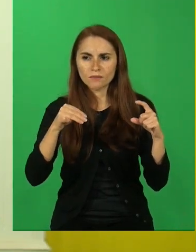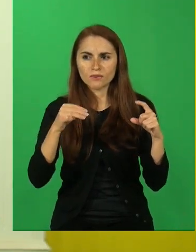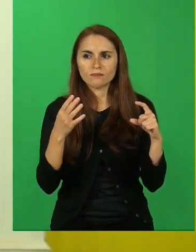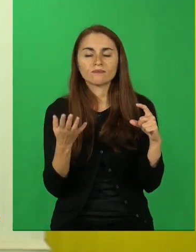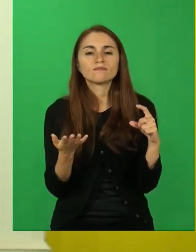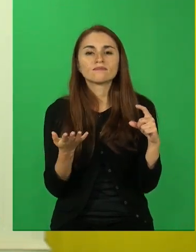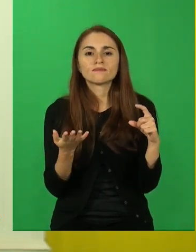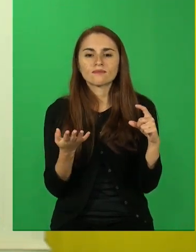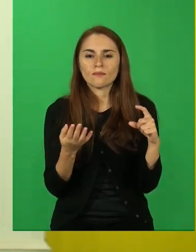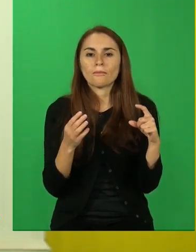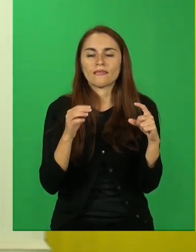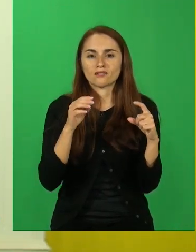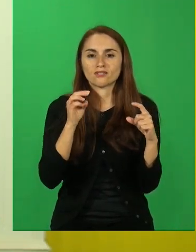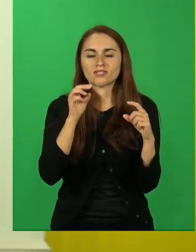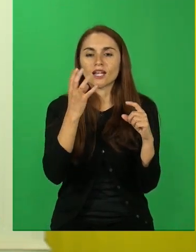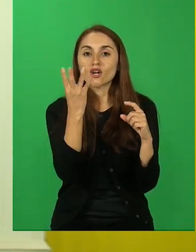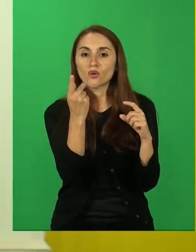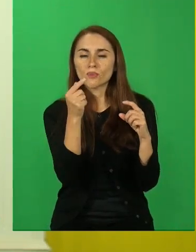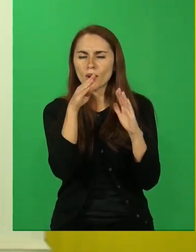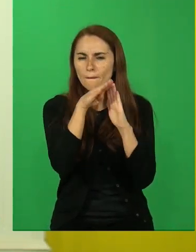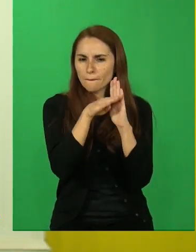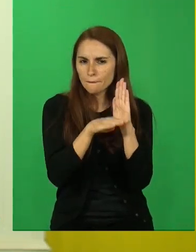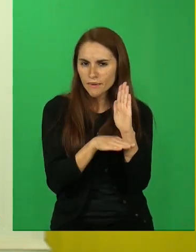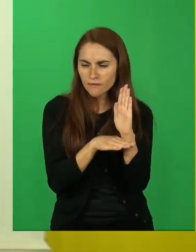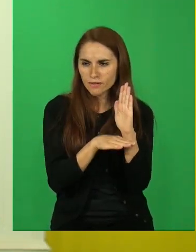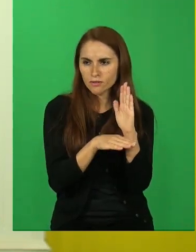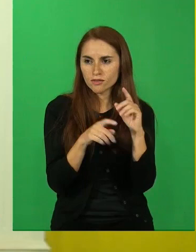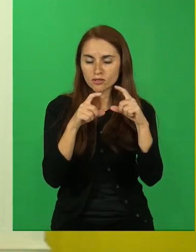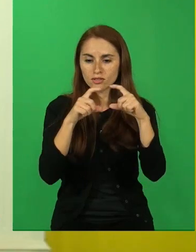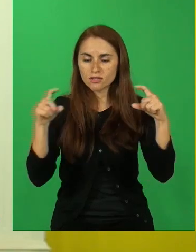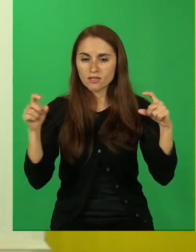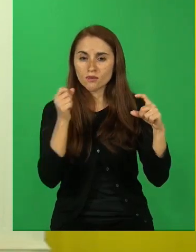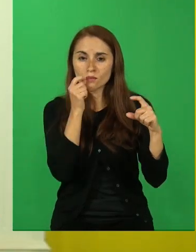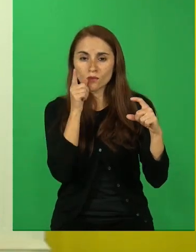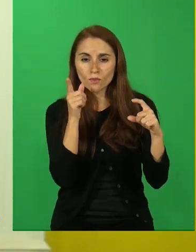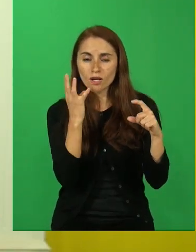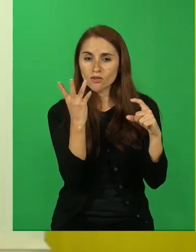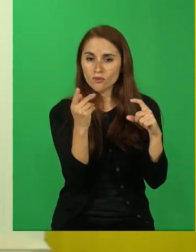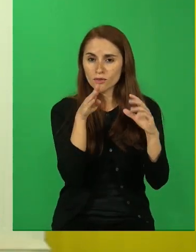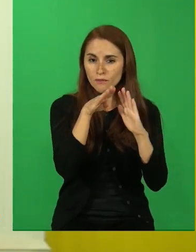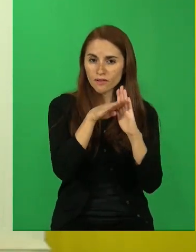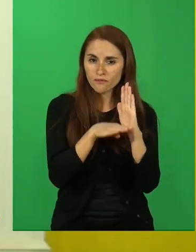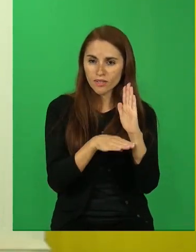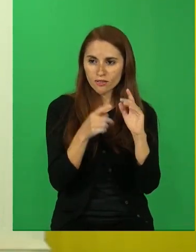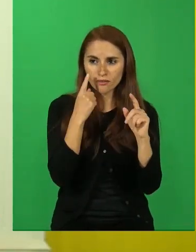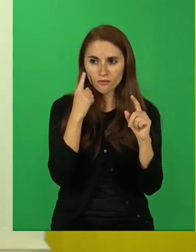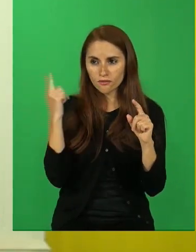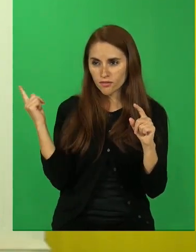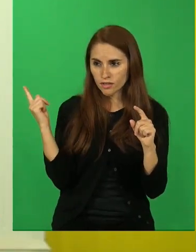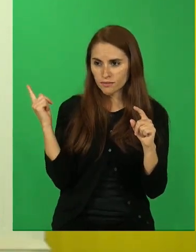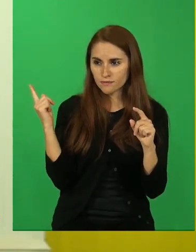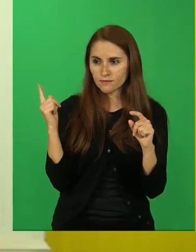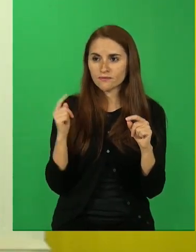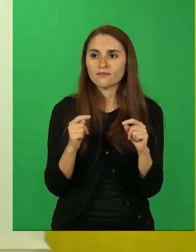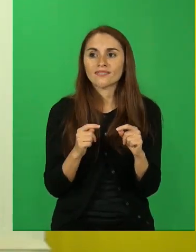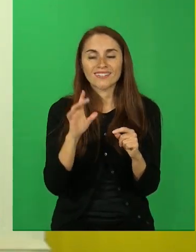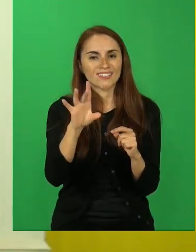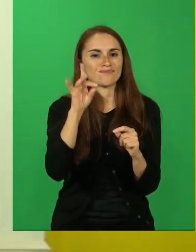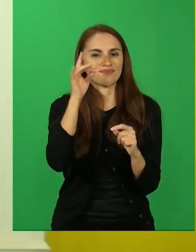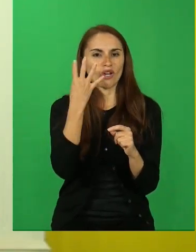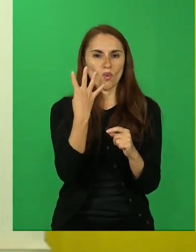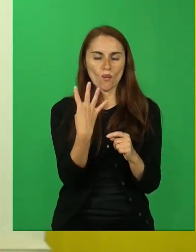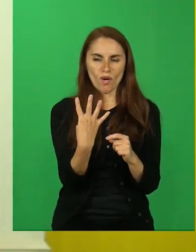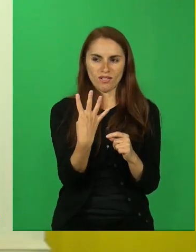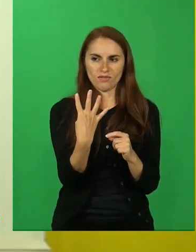a ser el múltiplo común más pequeño. ¿Cuál es el número más pequeño en ese conjunto que tú observas ahí? Muy bien, es el 4,